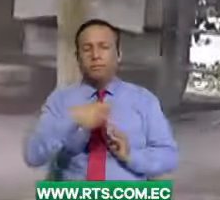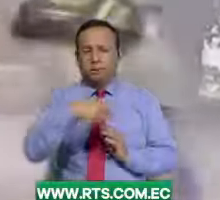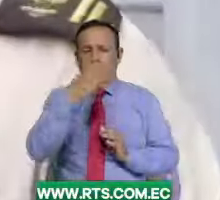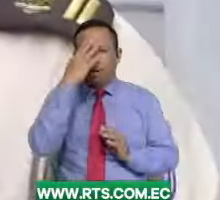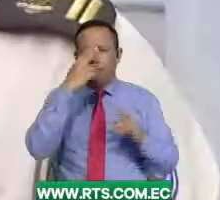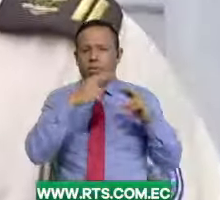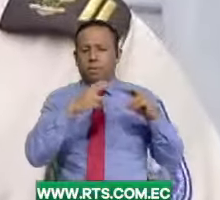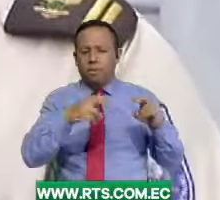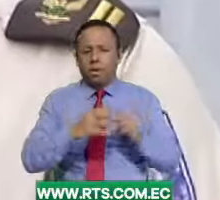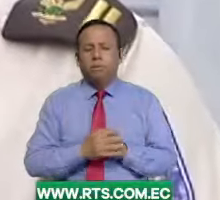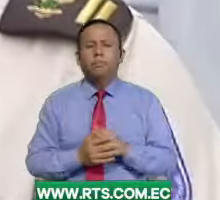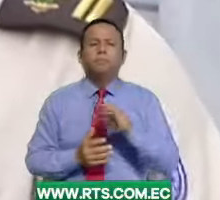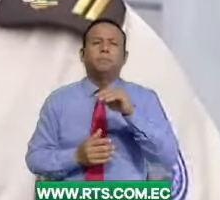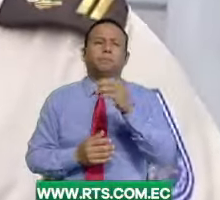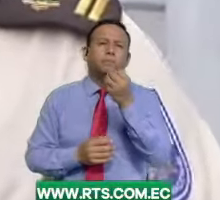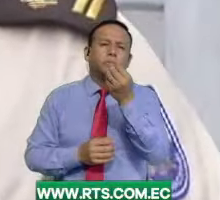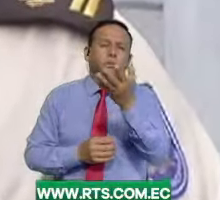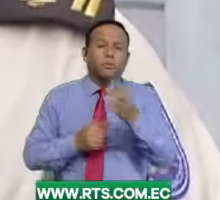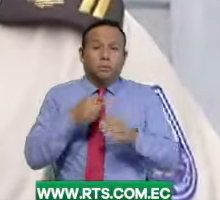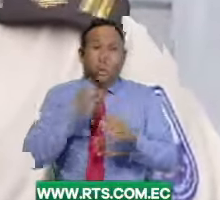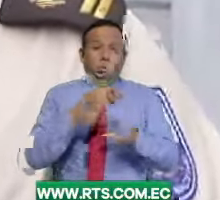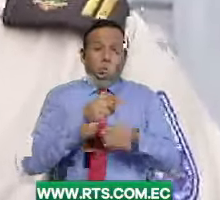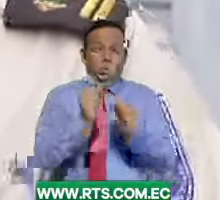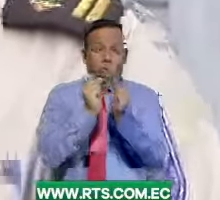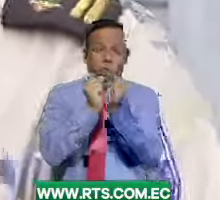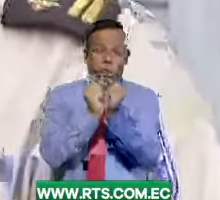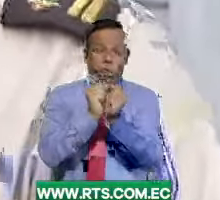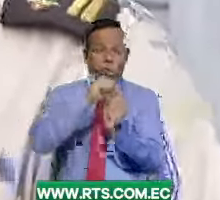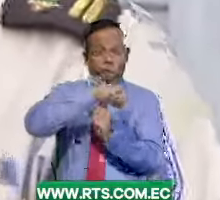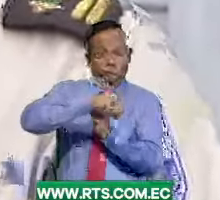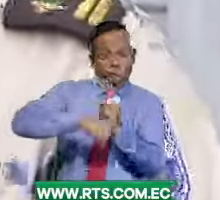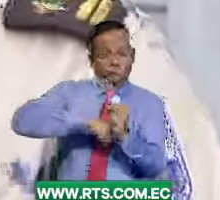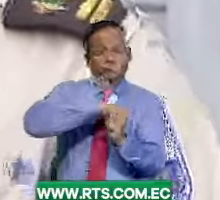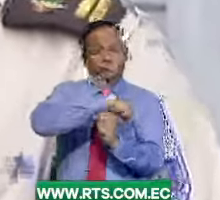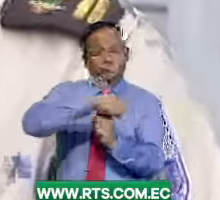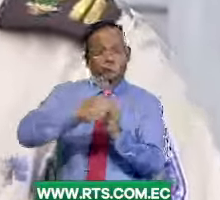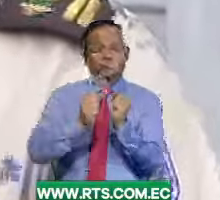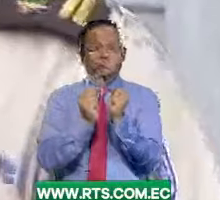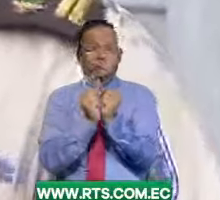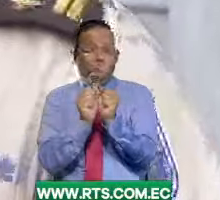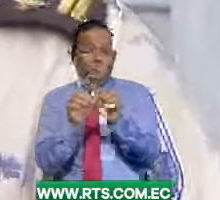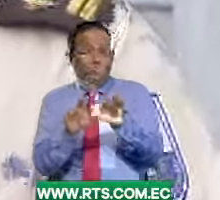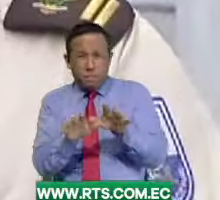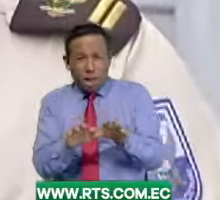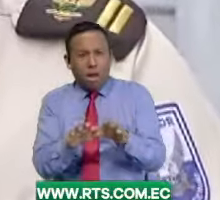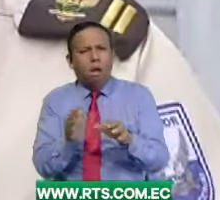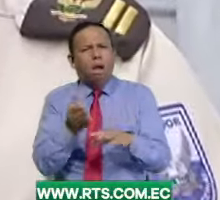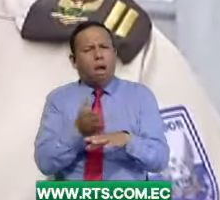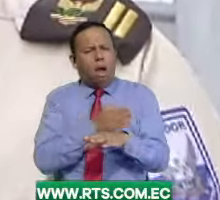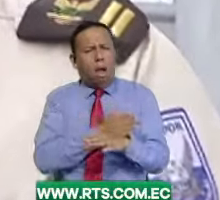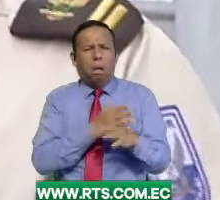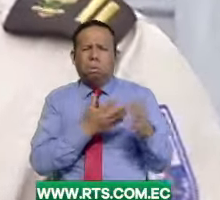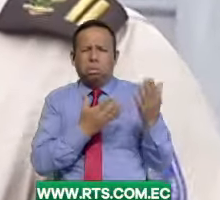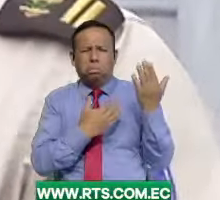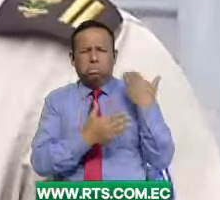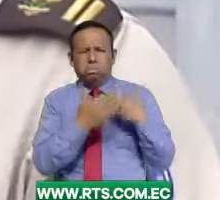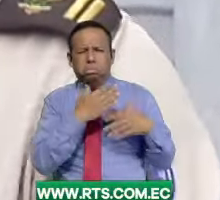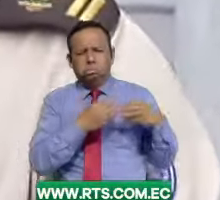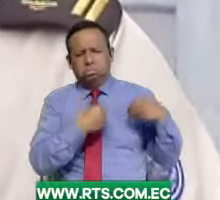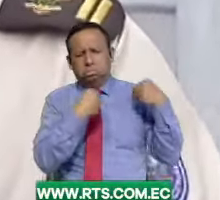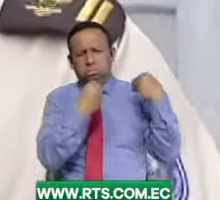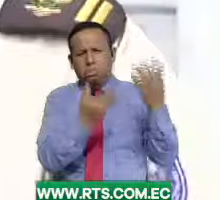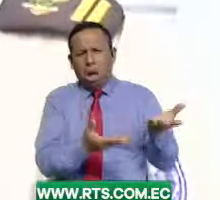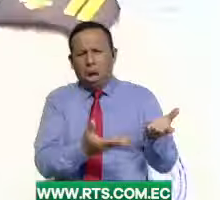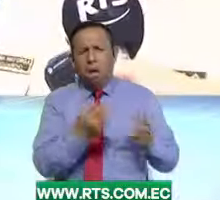que estuvo maniatado. Tiene algunos días según la rigidez cadavérica,